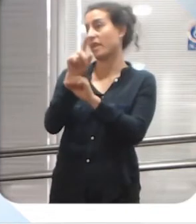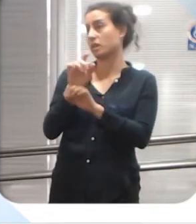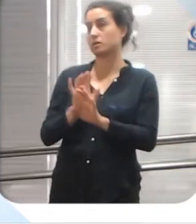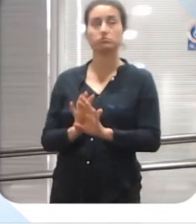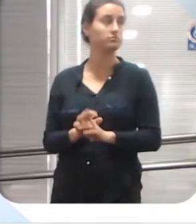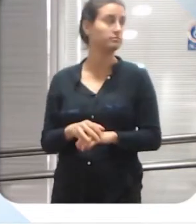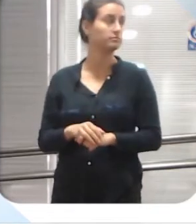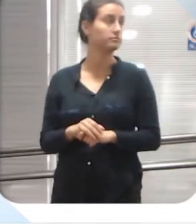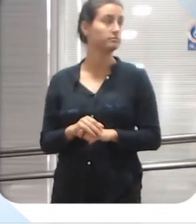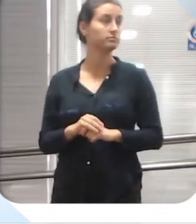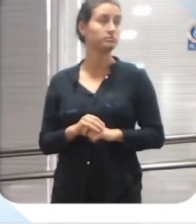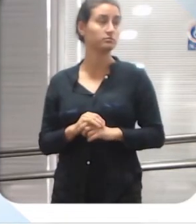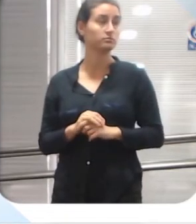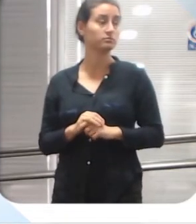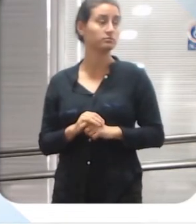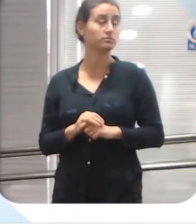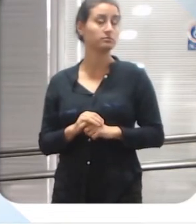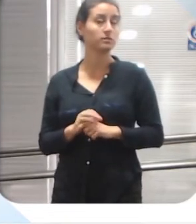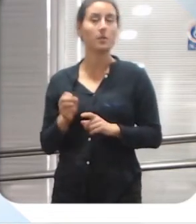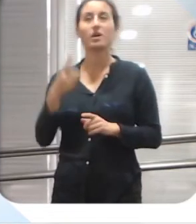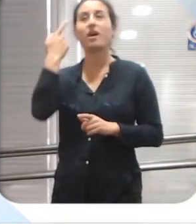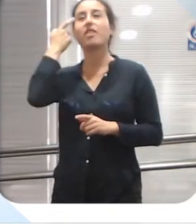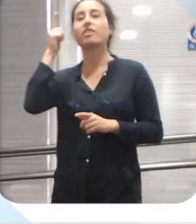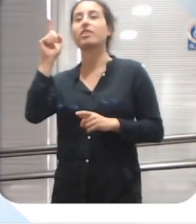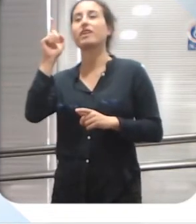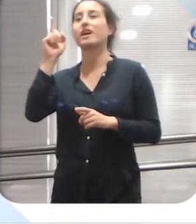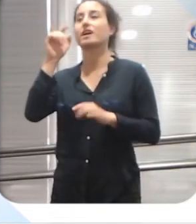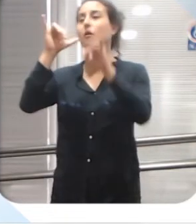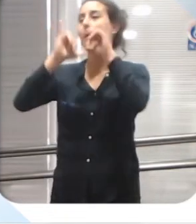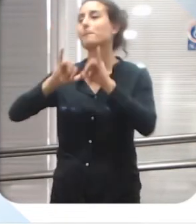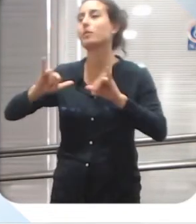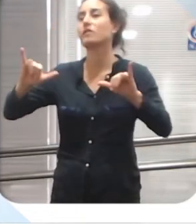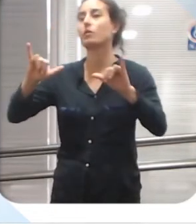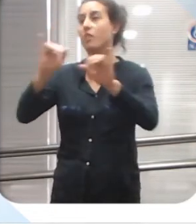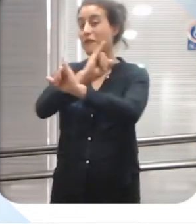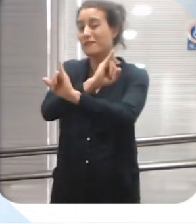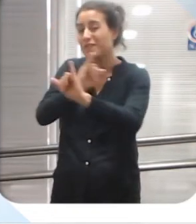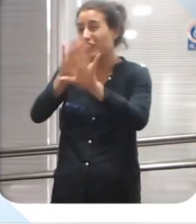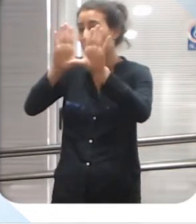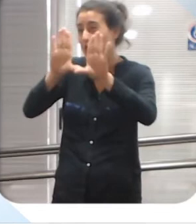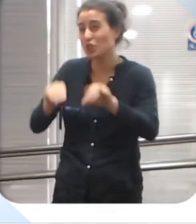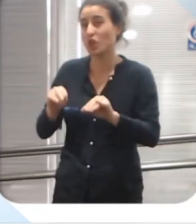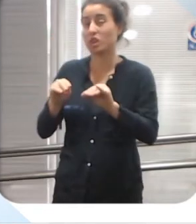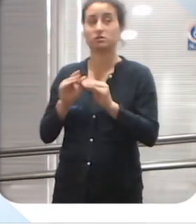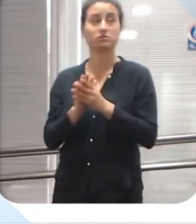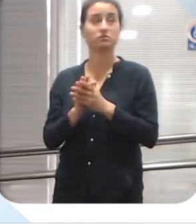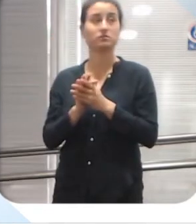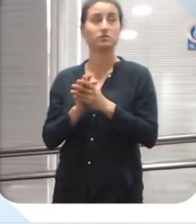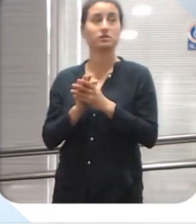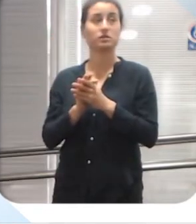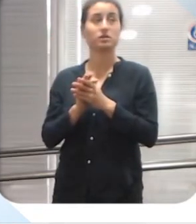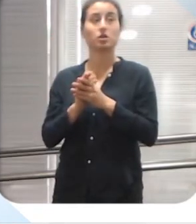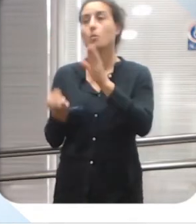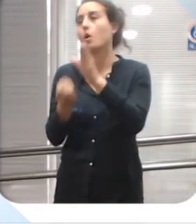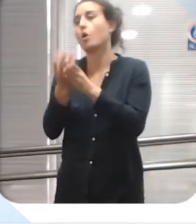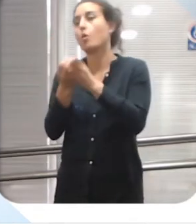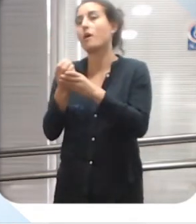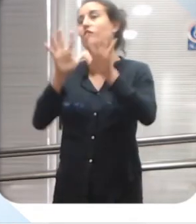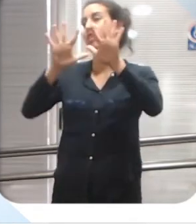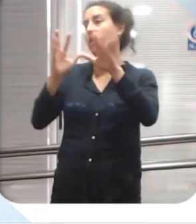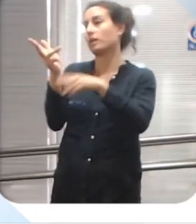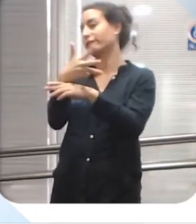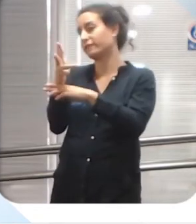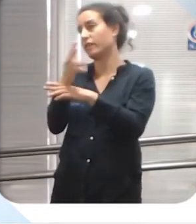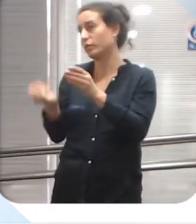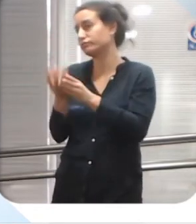podemos enviártelas. Porque la idea es que se van a publicar cuando terminen todos los nuevos 10 videos, por